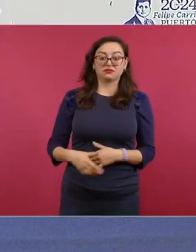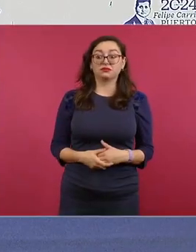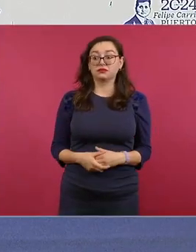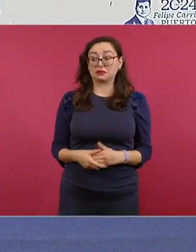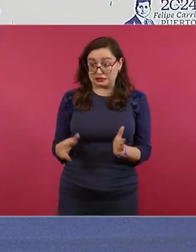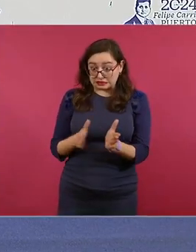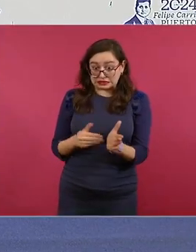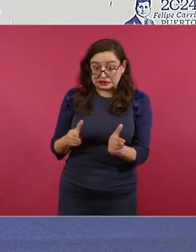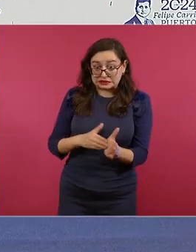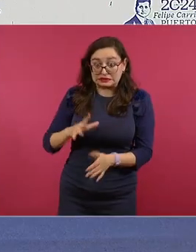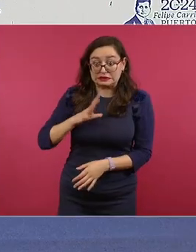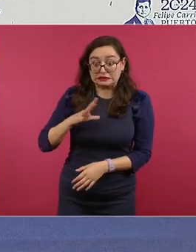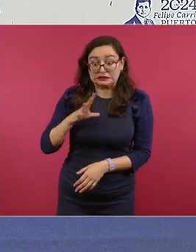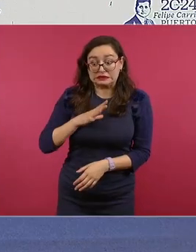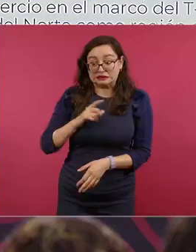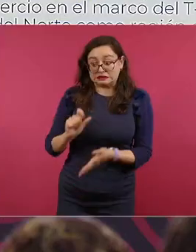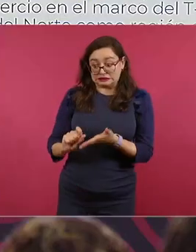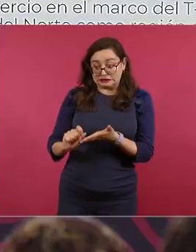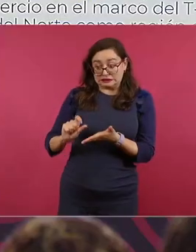regularizado.